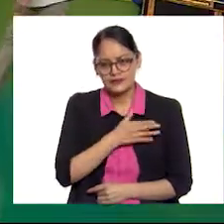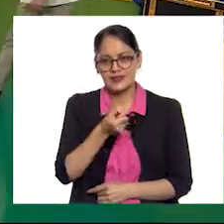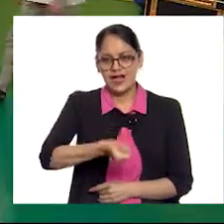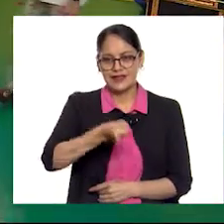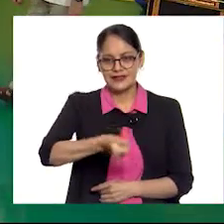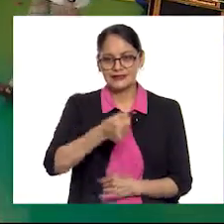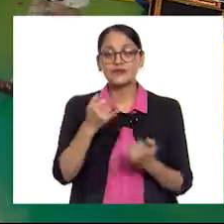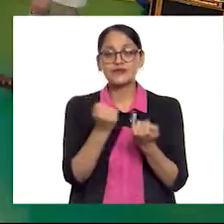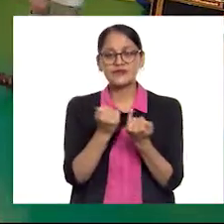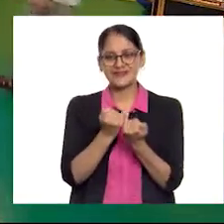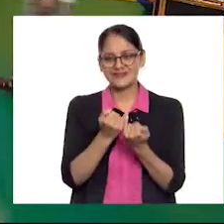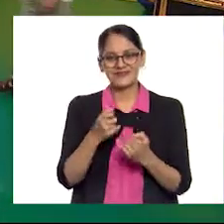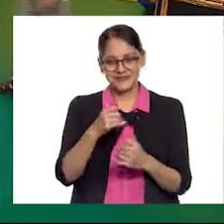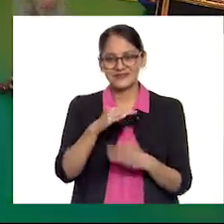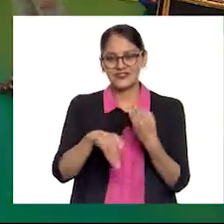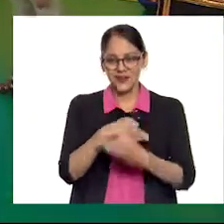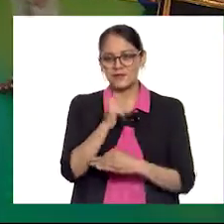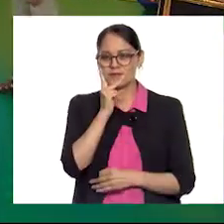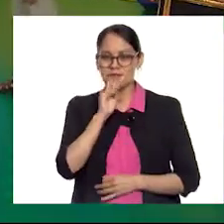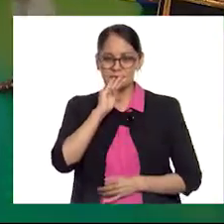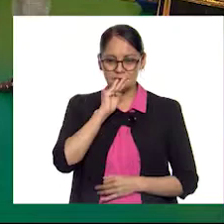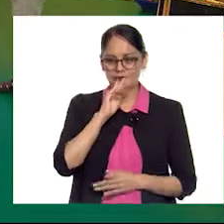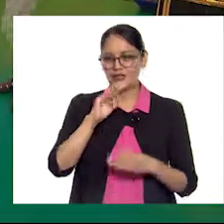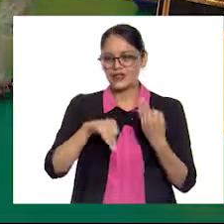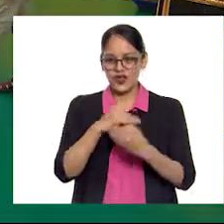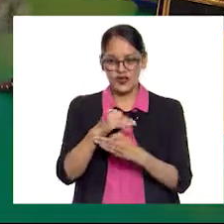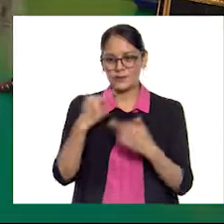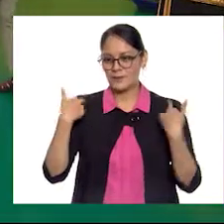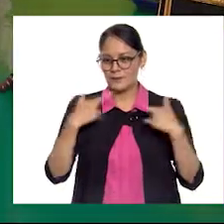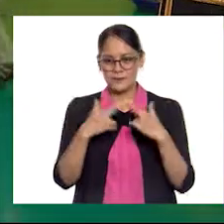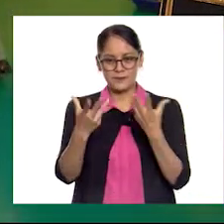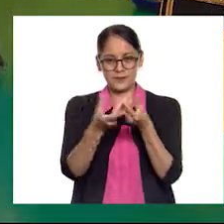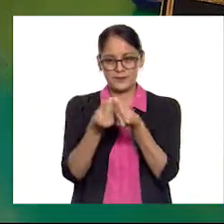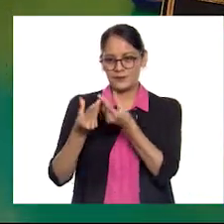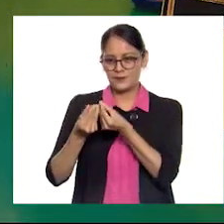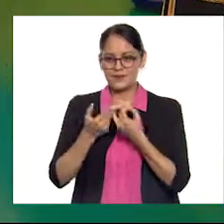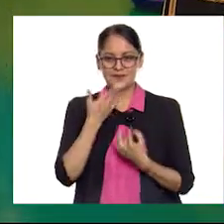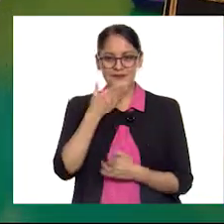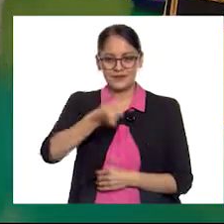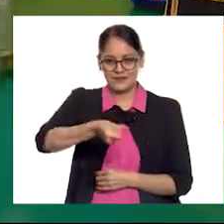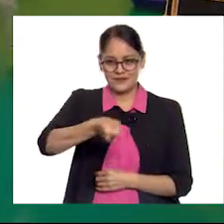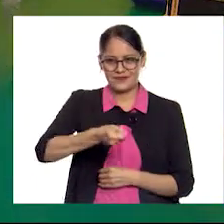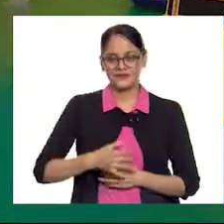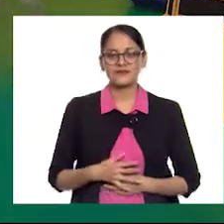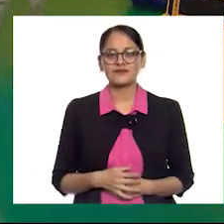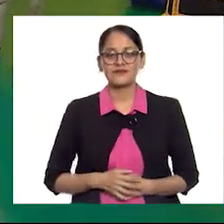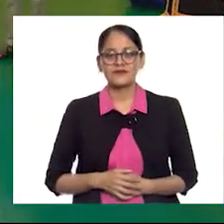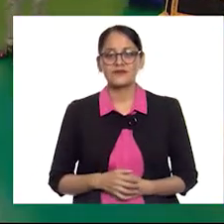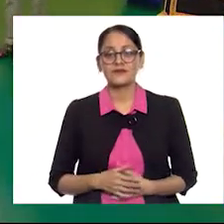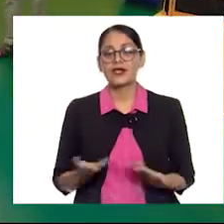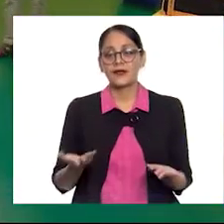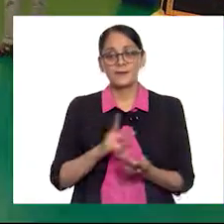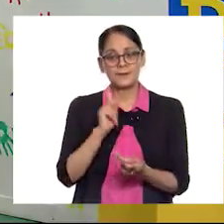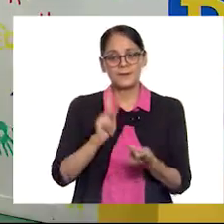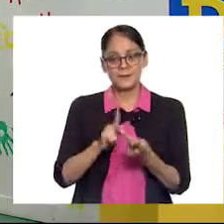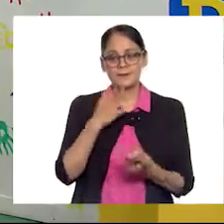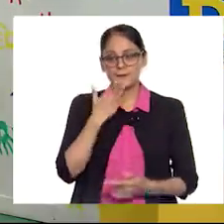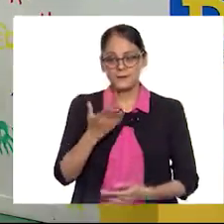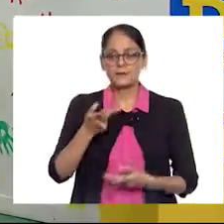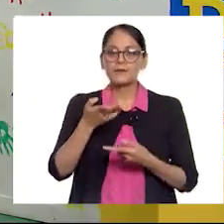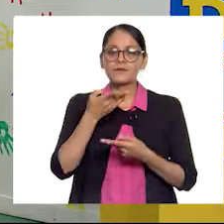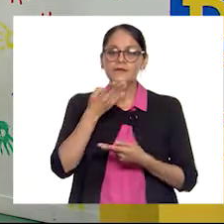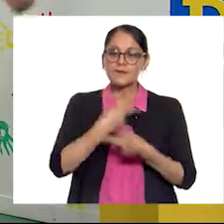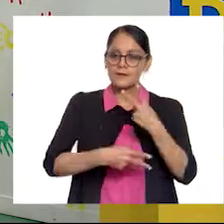con el corazón. Saludo con el corazón también a los papás y a las mamás y a todos los maestros que están con nosotros el día de hoy. ¡Perfecto! Pues bueno, bienvenidos